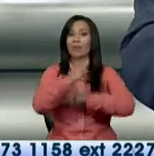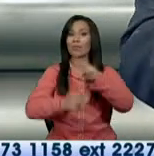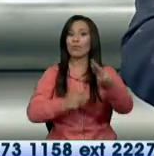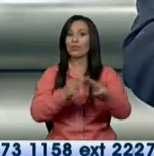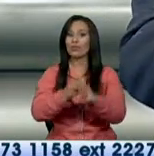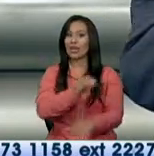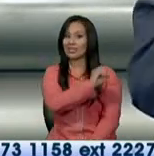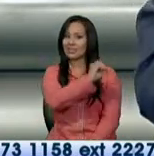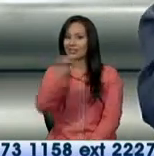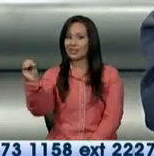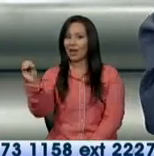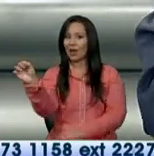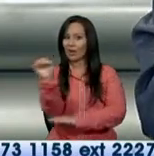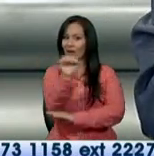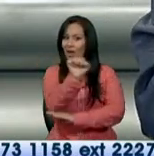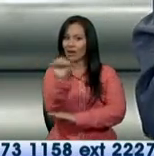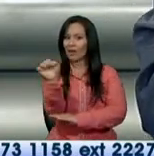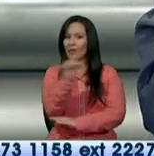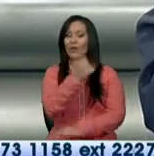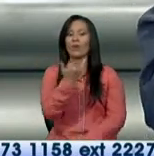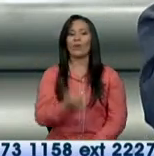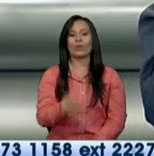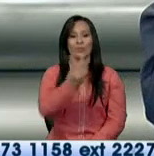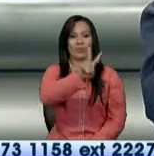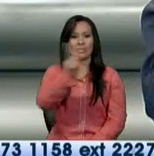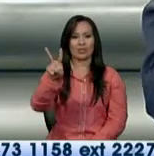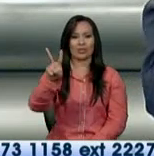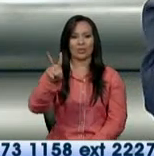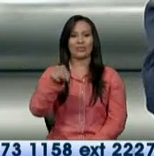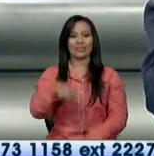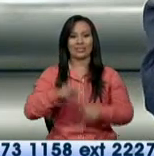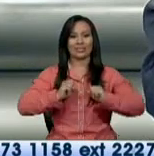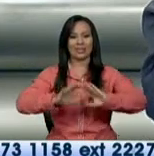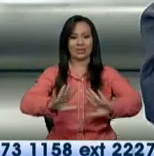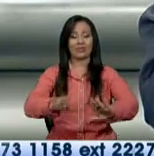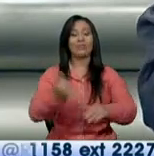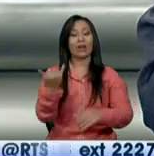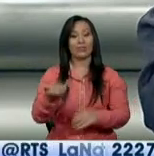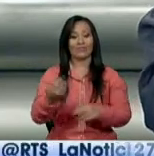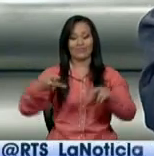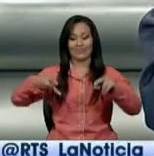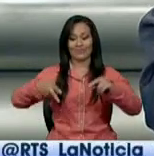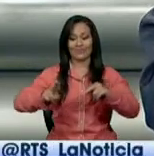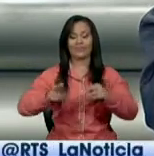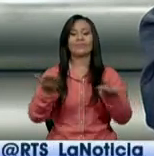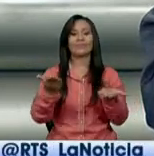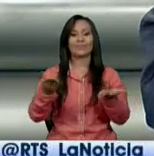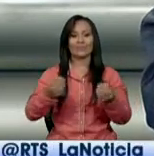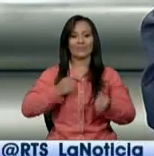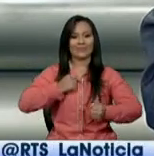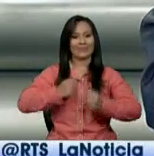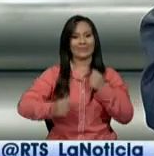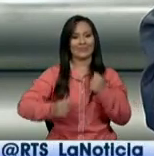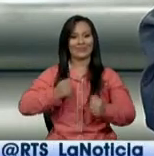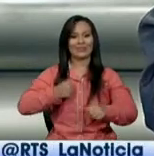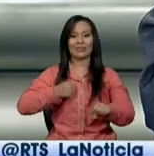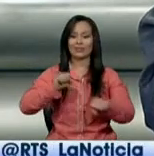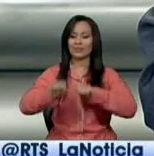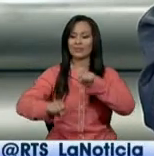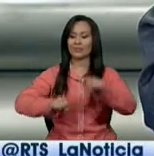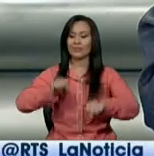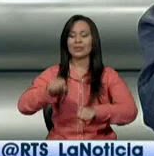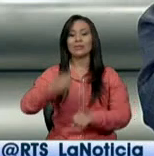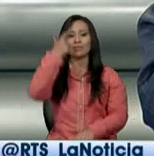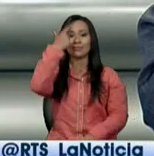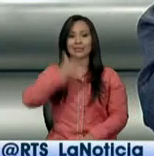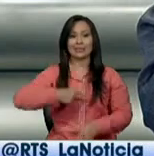hoy, 22 de septiembre, se inauguró en Quito la ruta de entrenamiento que tiene por objetivo garantizar la seguridad de los